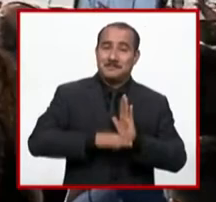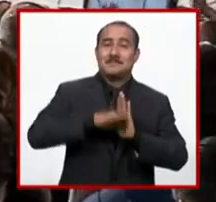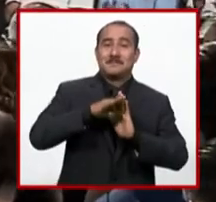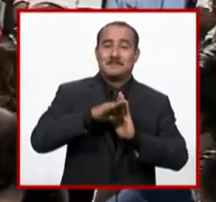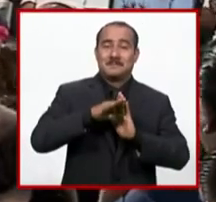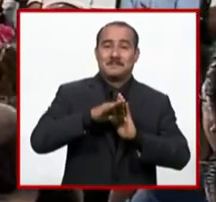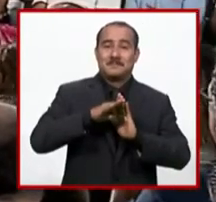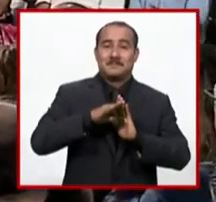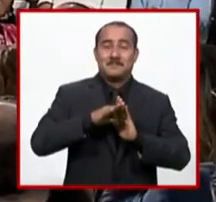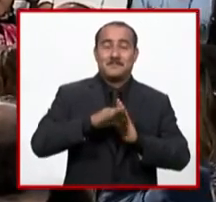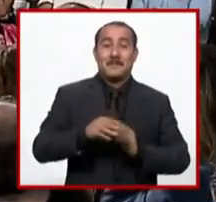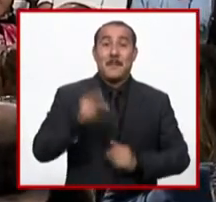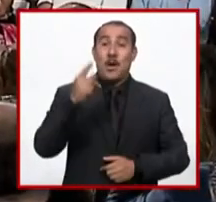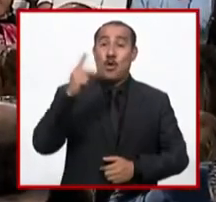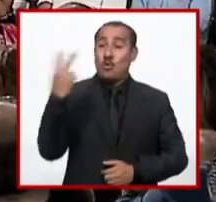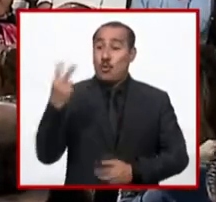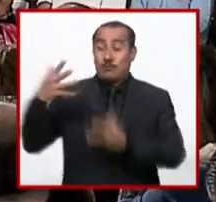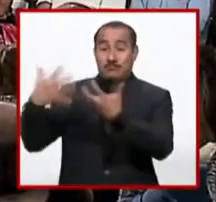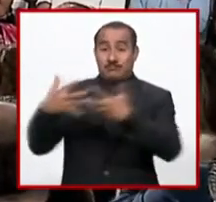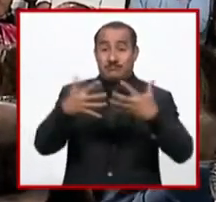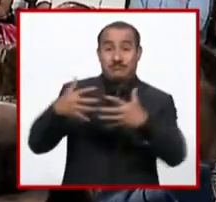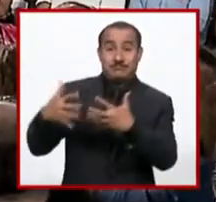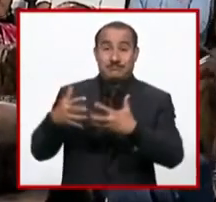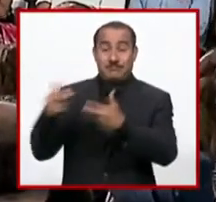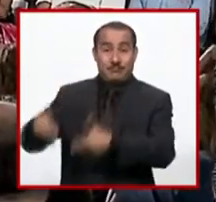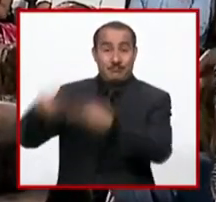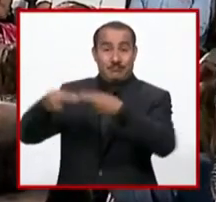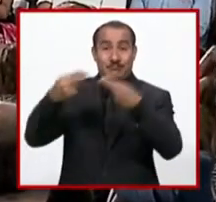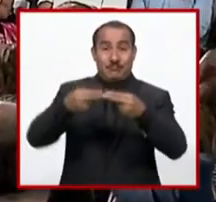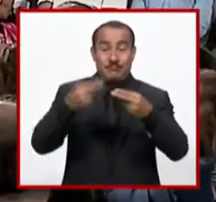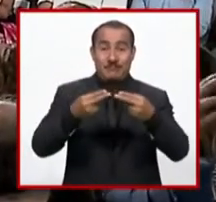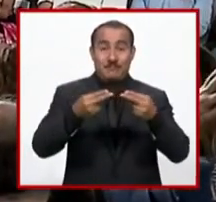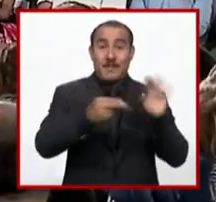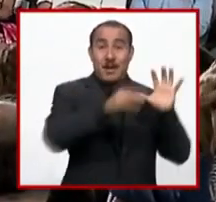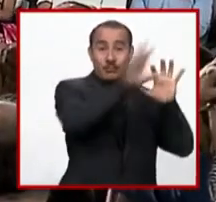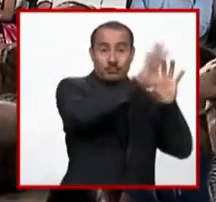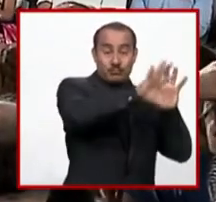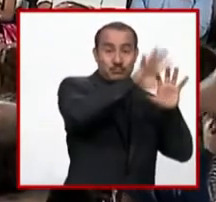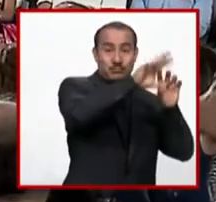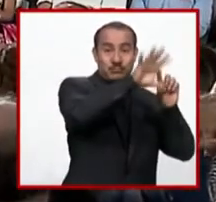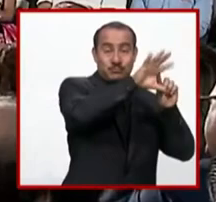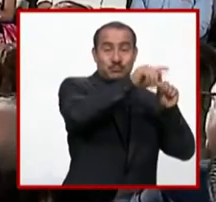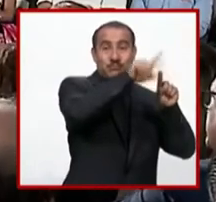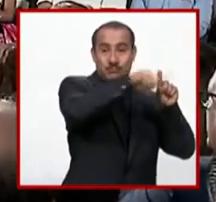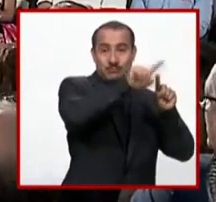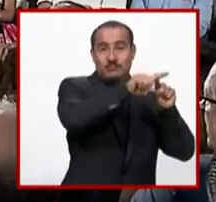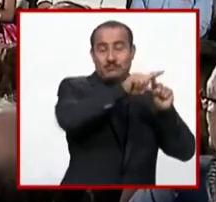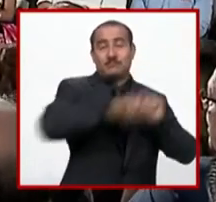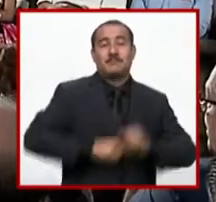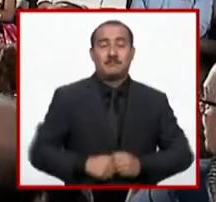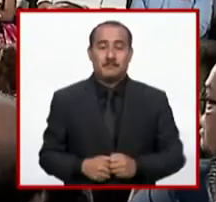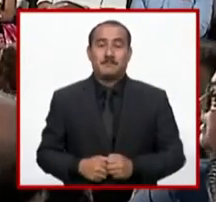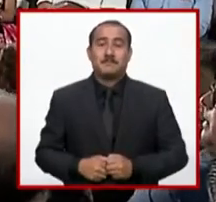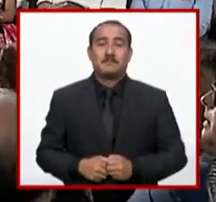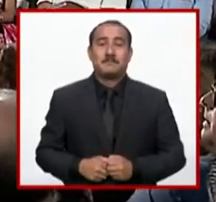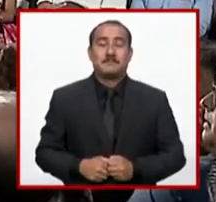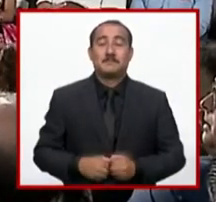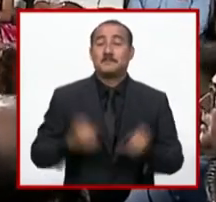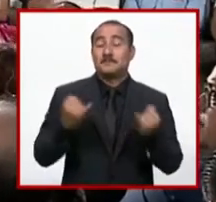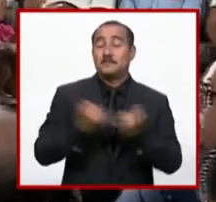con dos empresas más en la parte eólica. Acabamos de anunciar